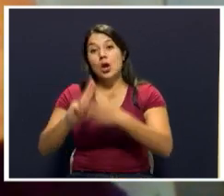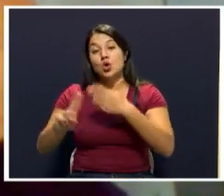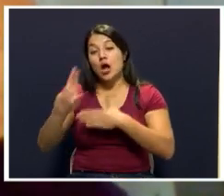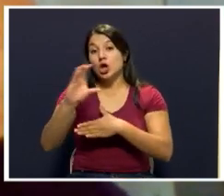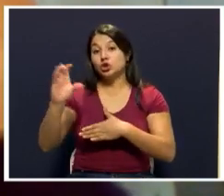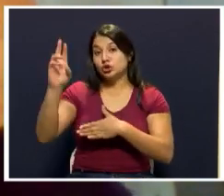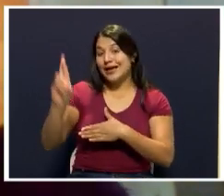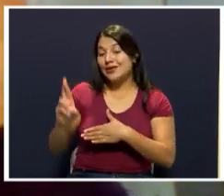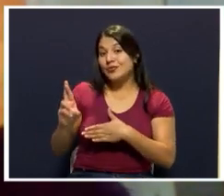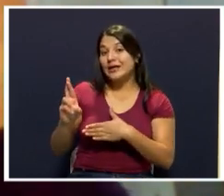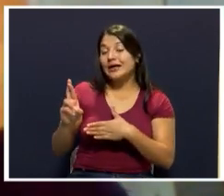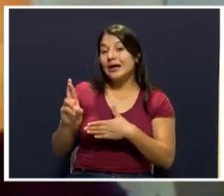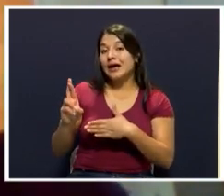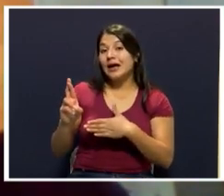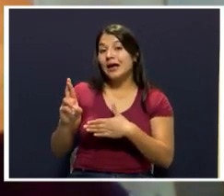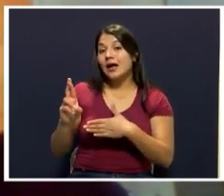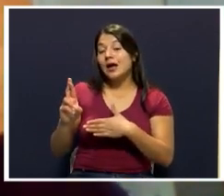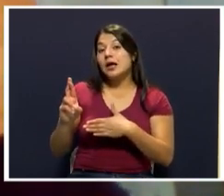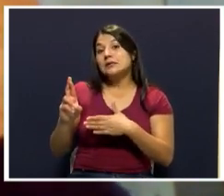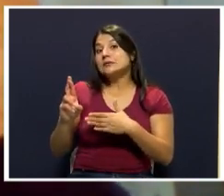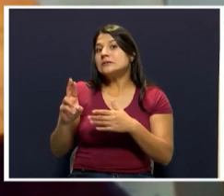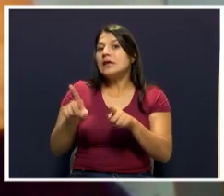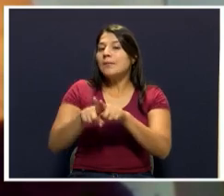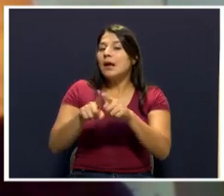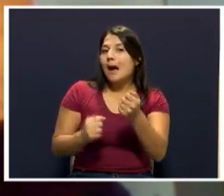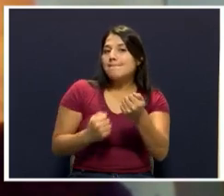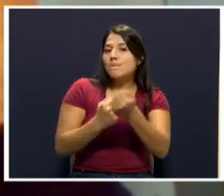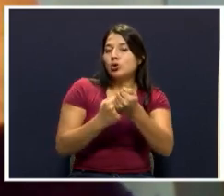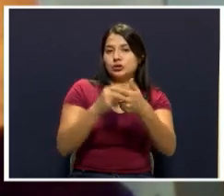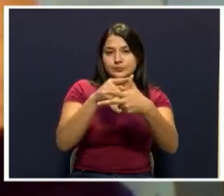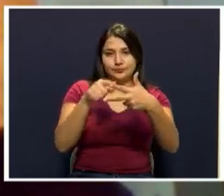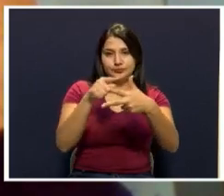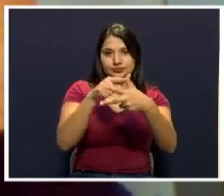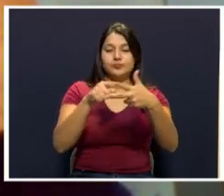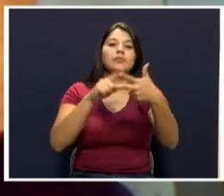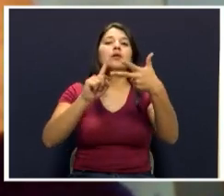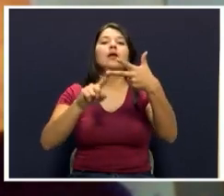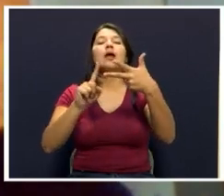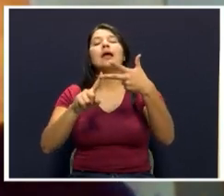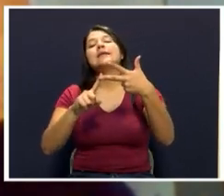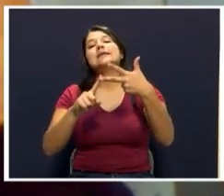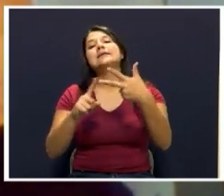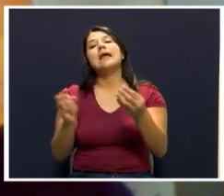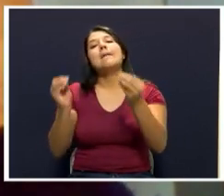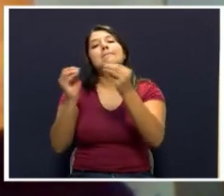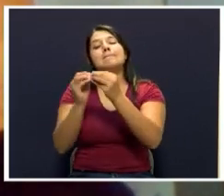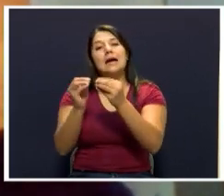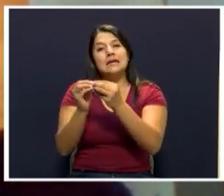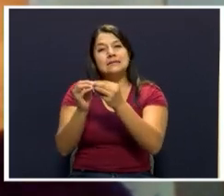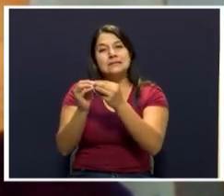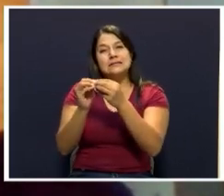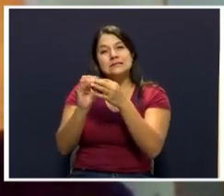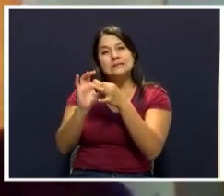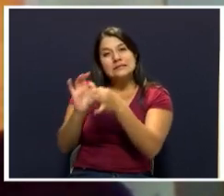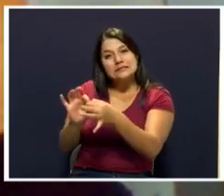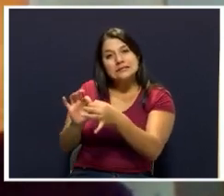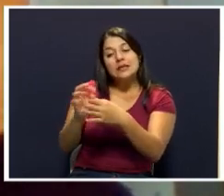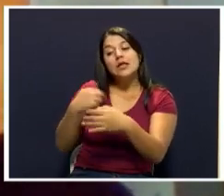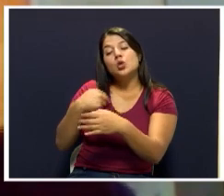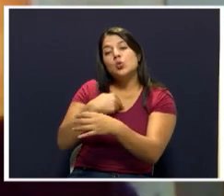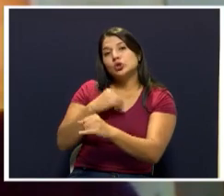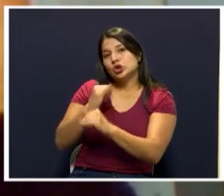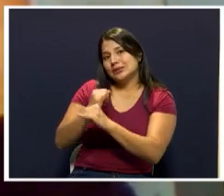Rica, está participando. Y otra línea que es más propia de nuestro